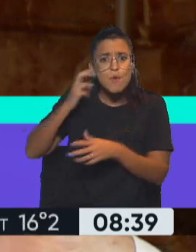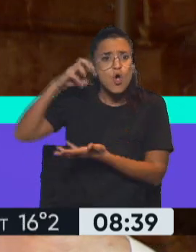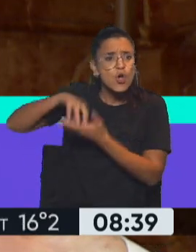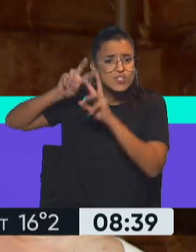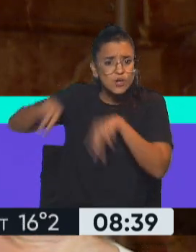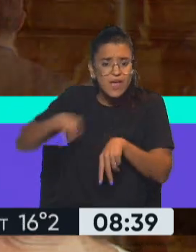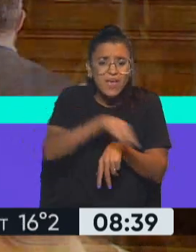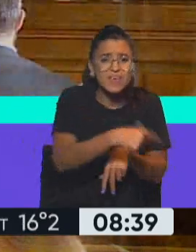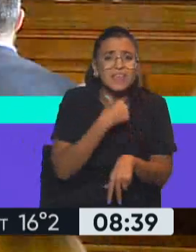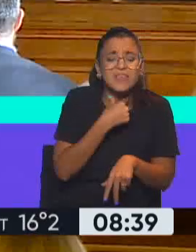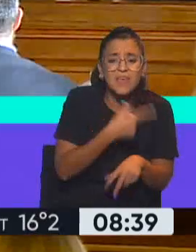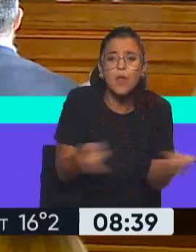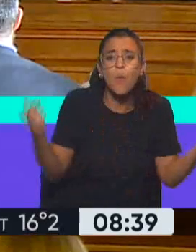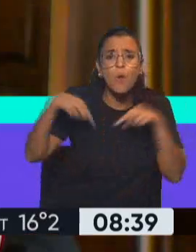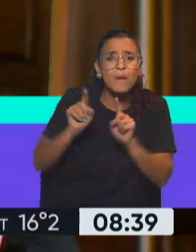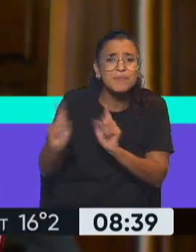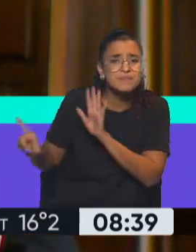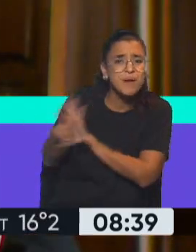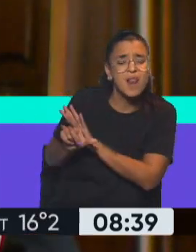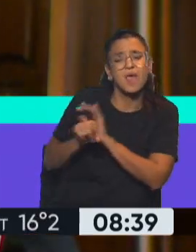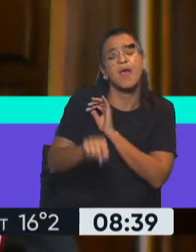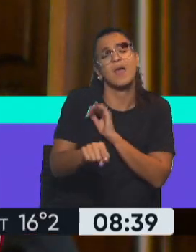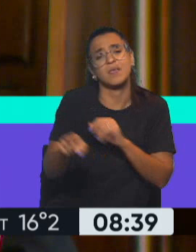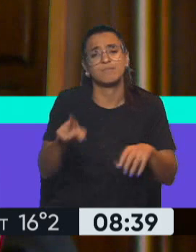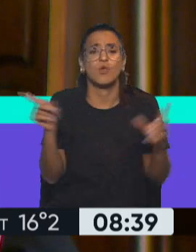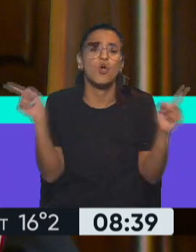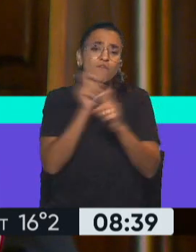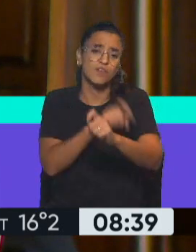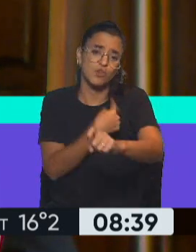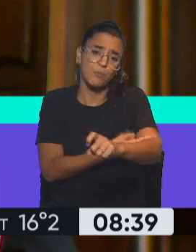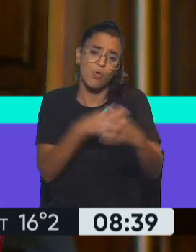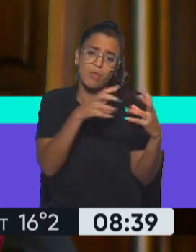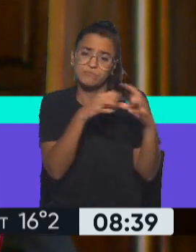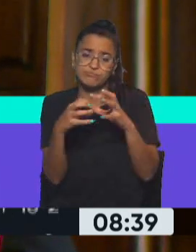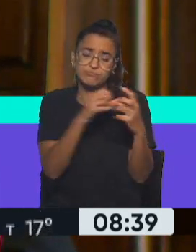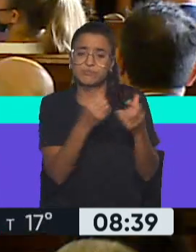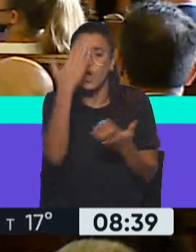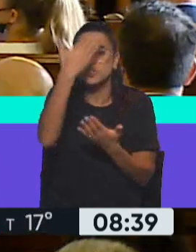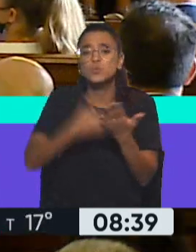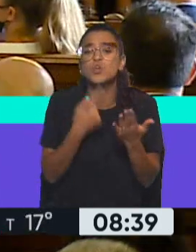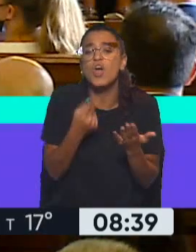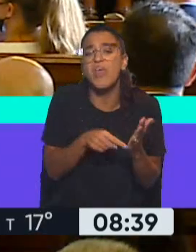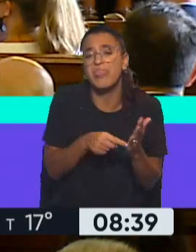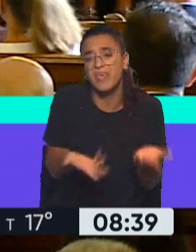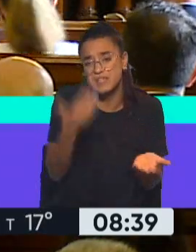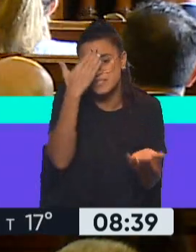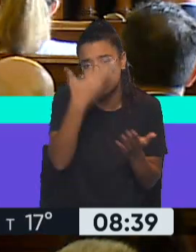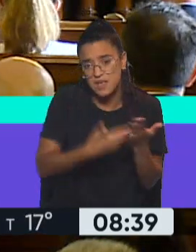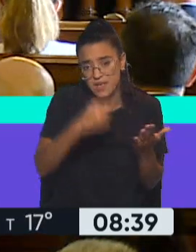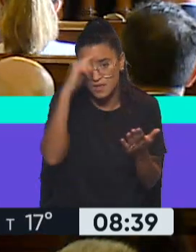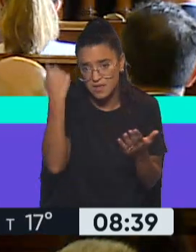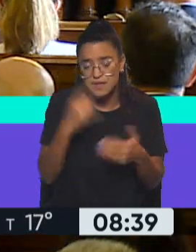creo que hay ahí un conflicto de poderes claramente cuando que lo que marca nuestra constitución lo que sí ahí se ve